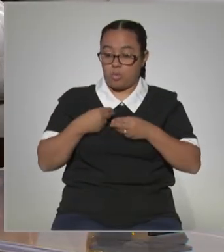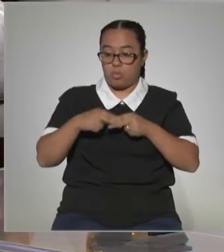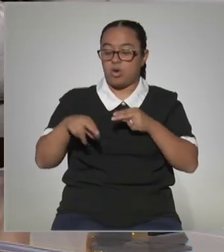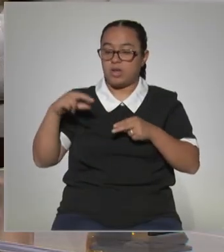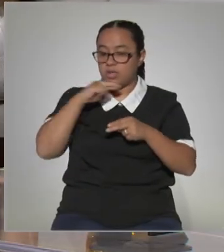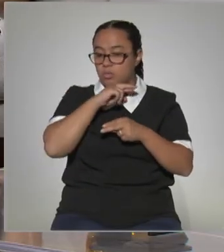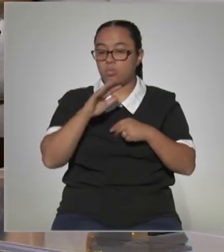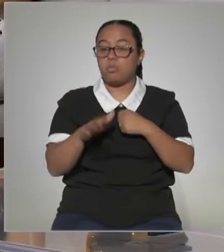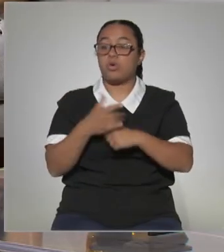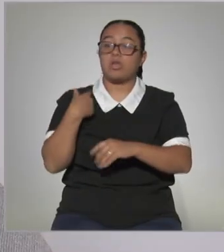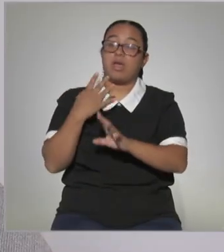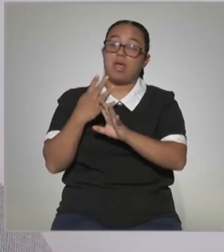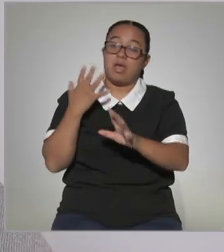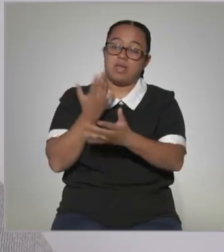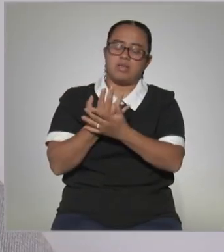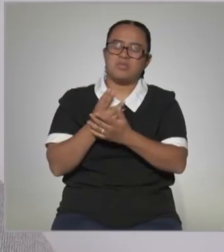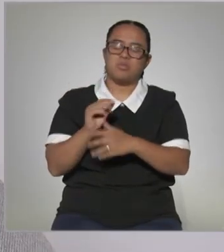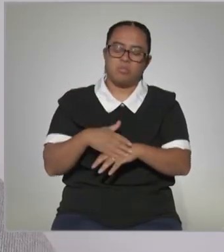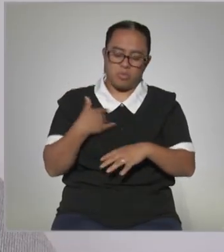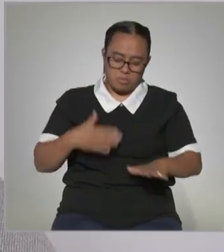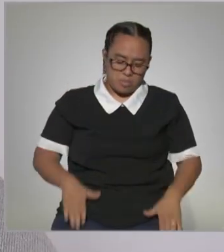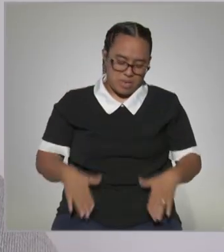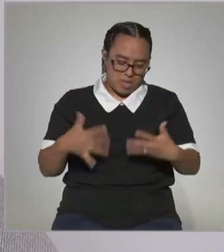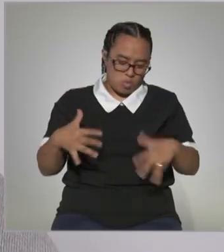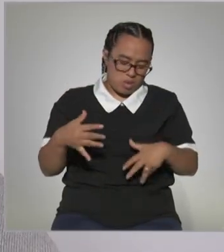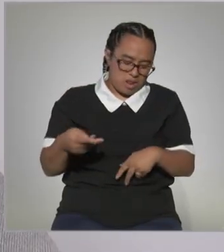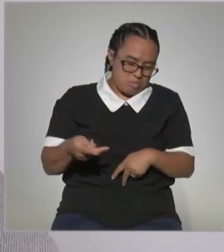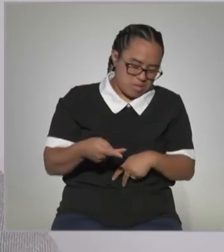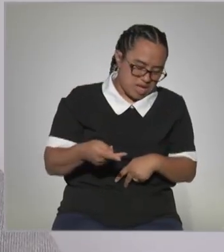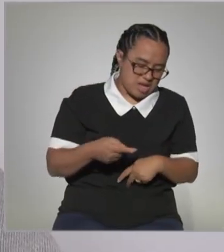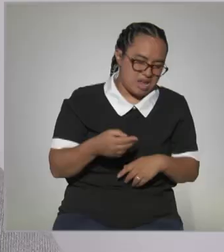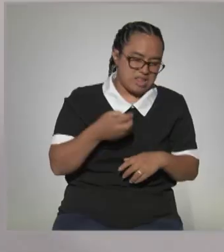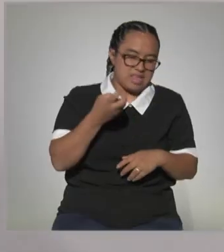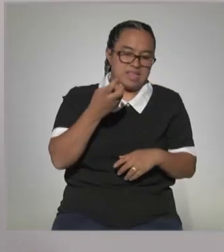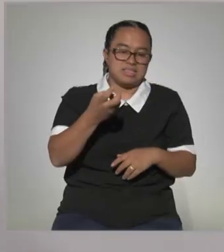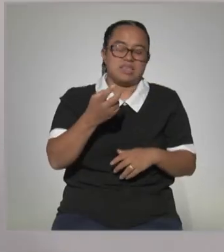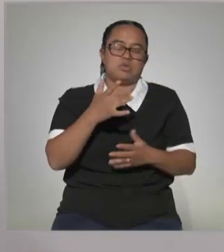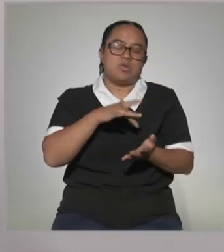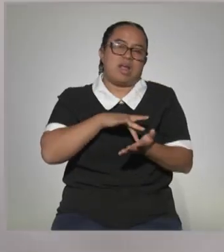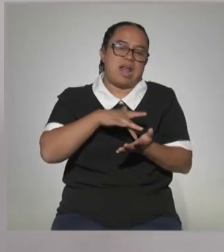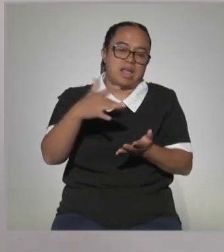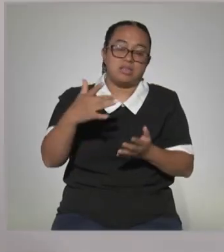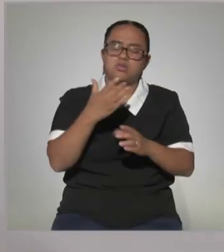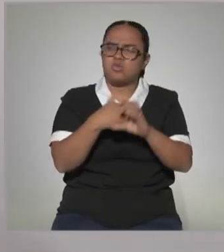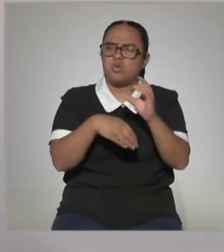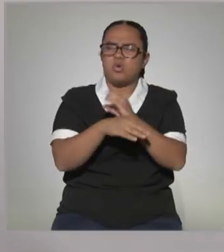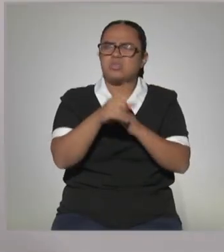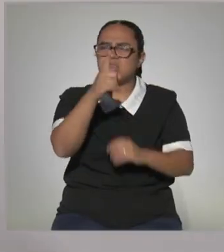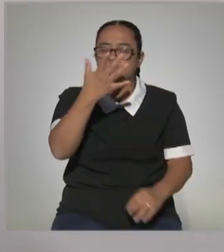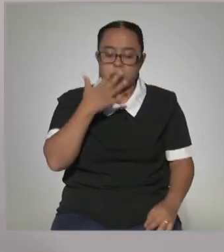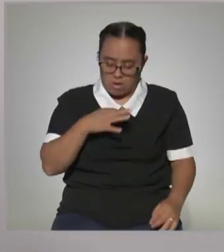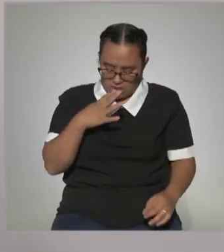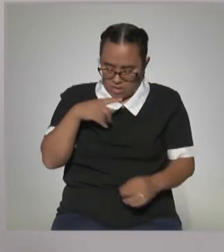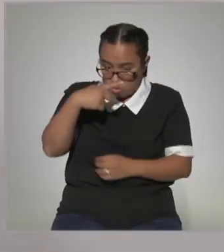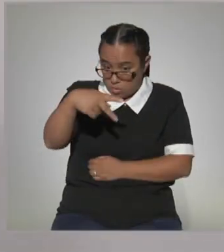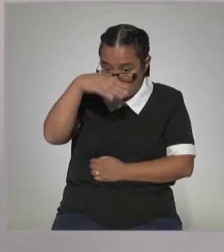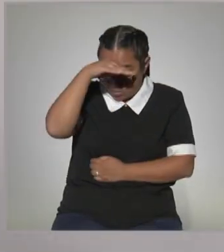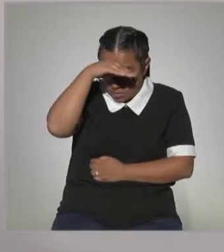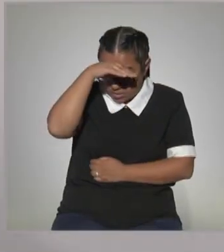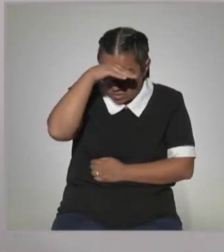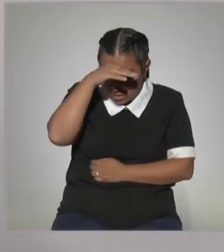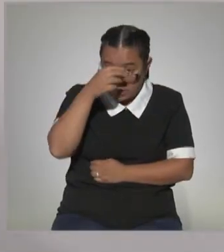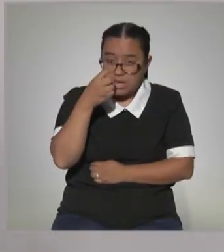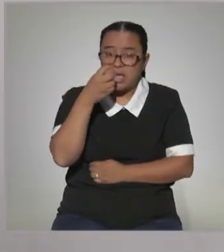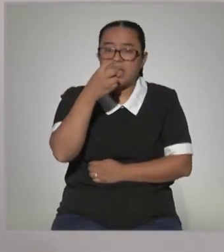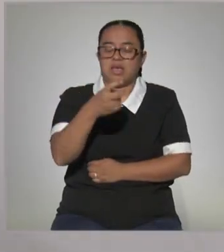así ya no tuve que esperar y me duelen las piernas. Cosas cotidianas o que recordemos